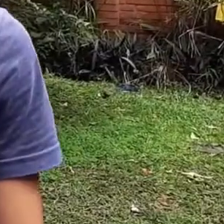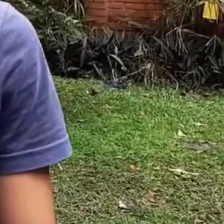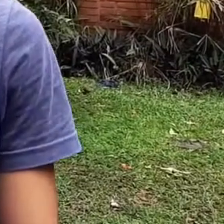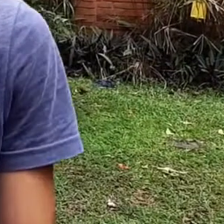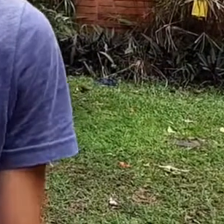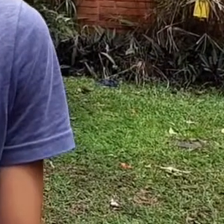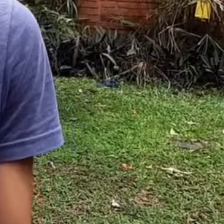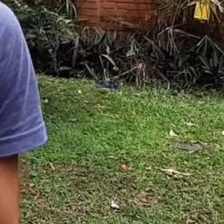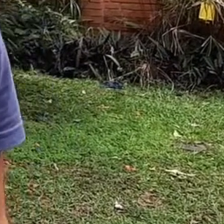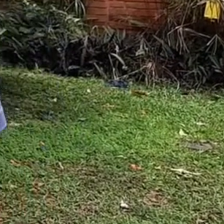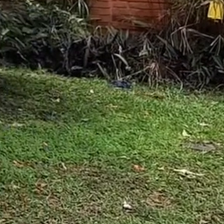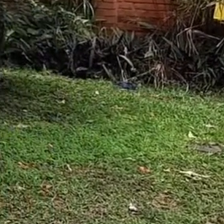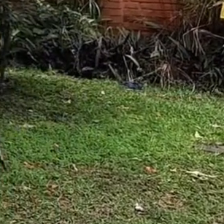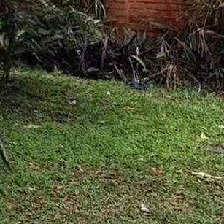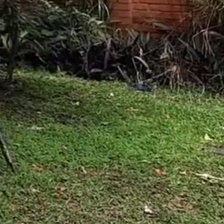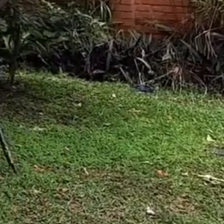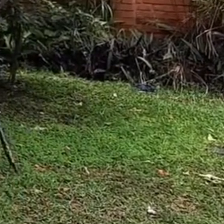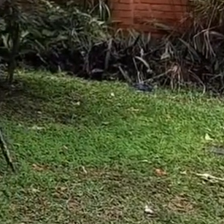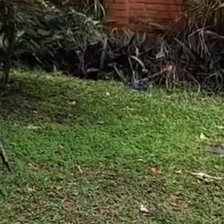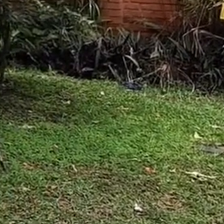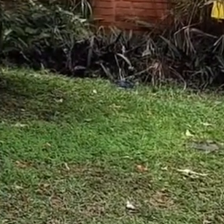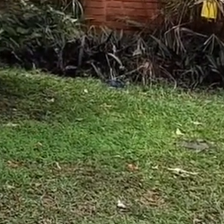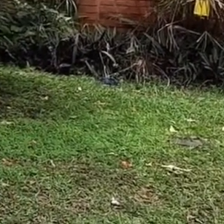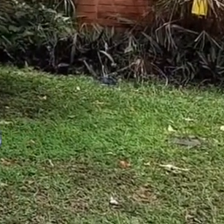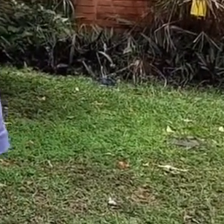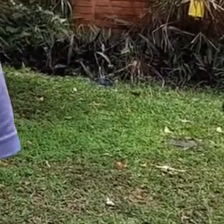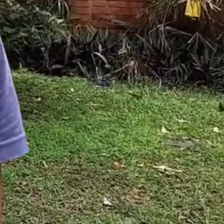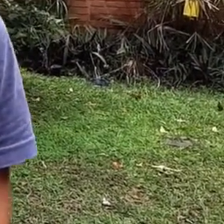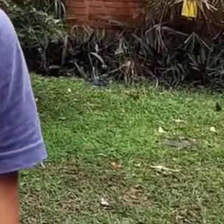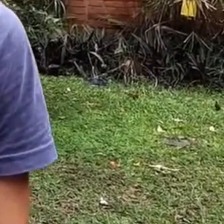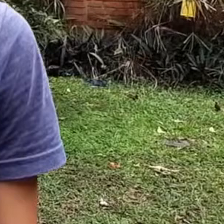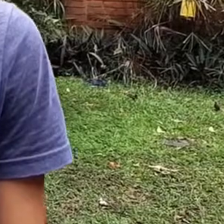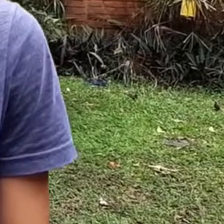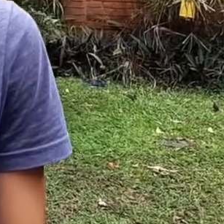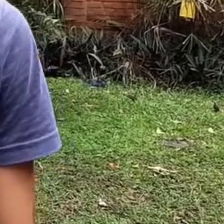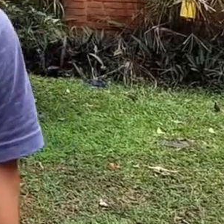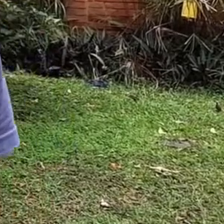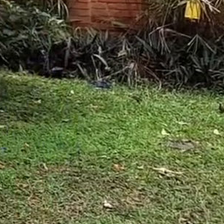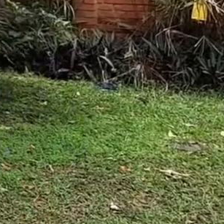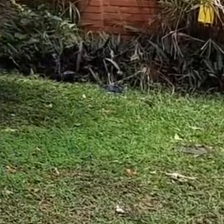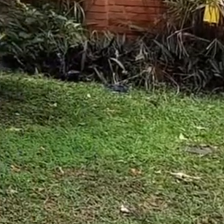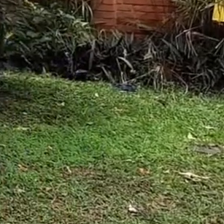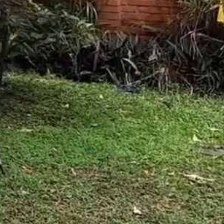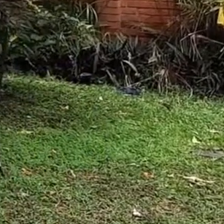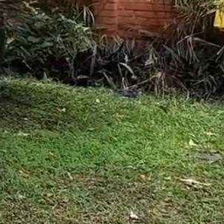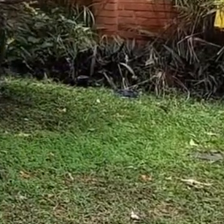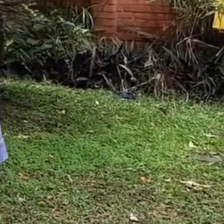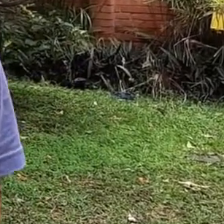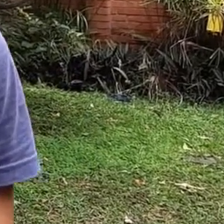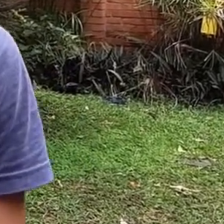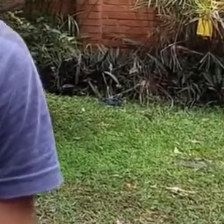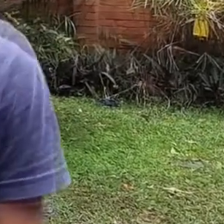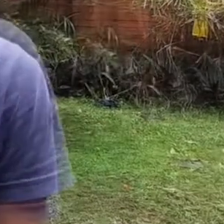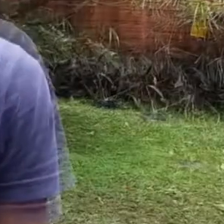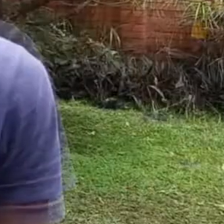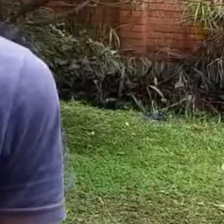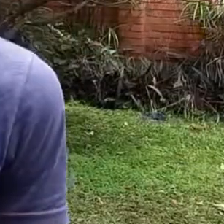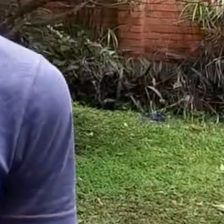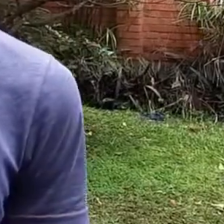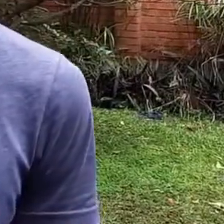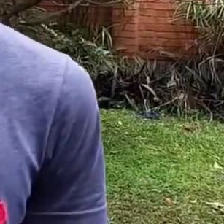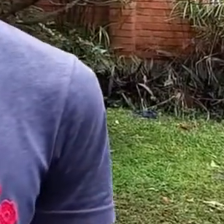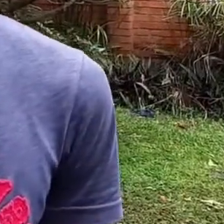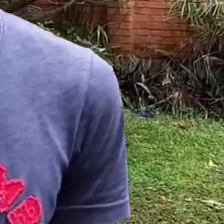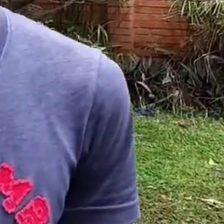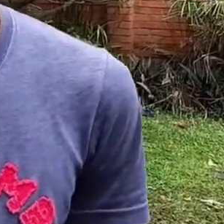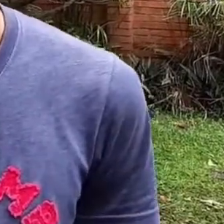Buenos días, mi nombre es Franklin, soy un familiar de una persona en proceso de reincorporación de la ciudad de Cali y quiero preguntar, ¿cómo beneficia